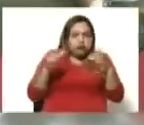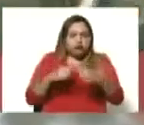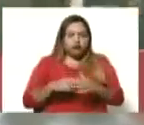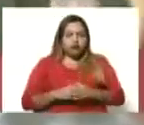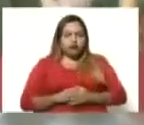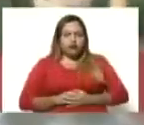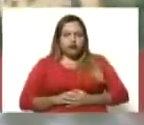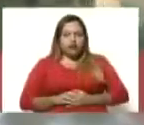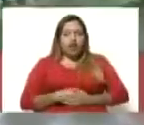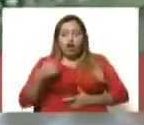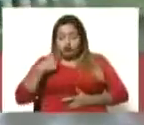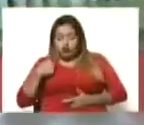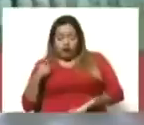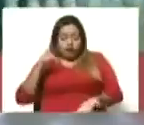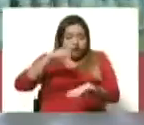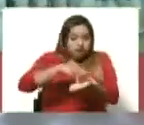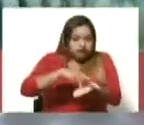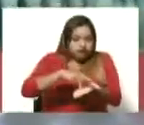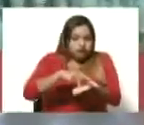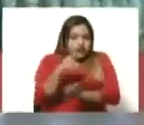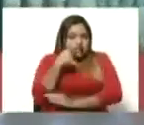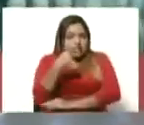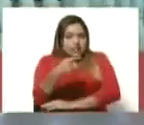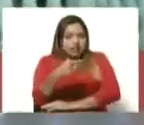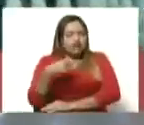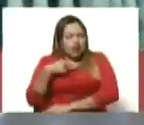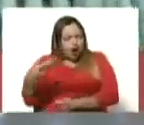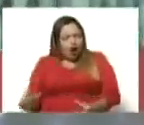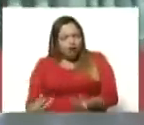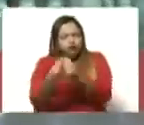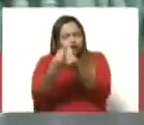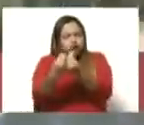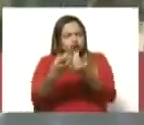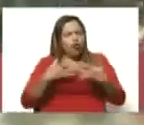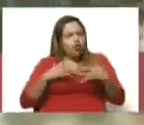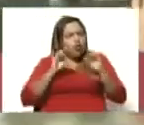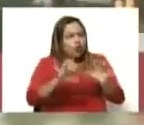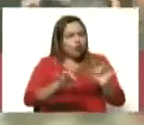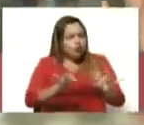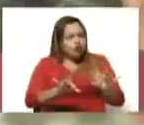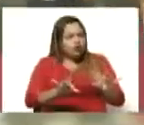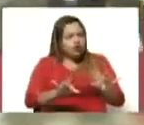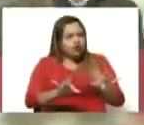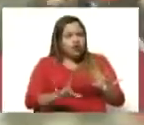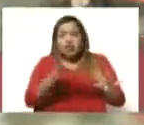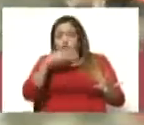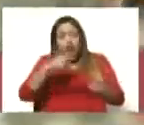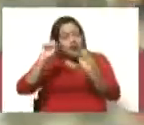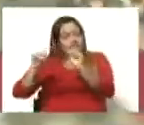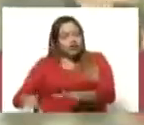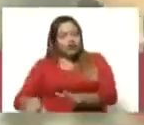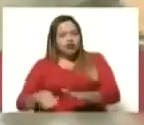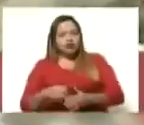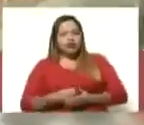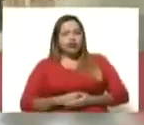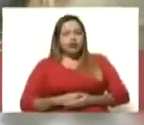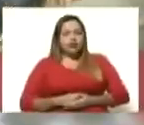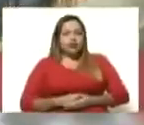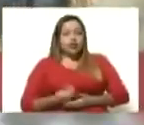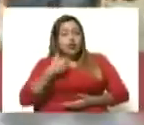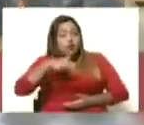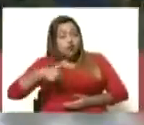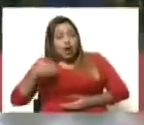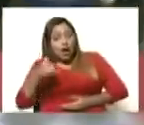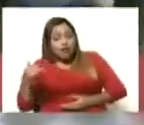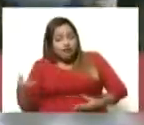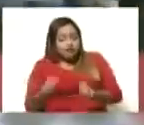vine a decirle que los acompañamos en su dolor y que no los vamos a abandonar y que vamos a estar